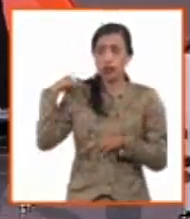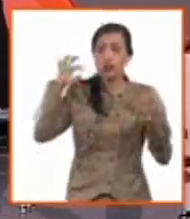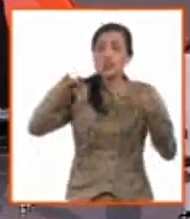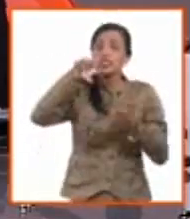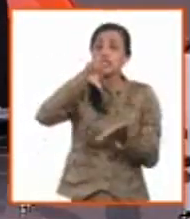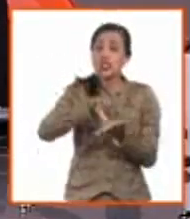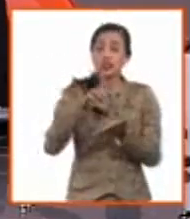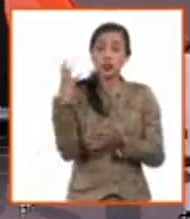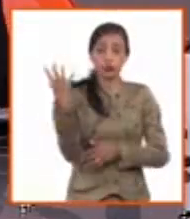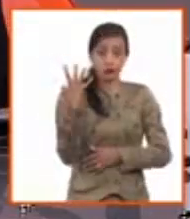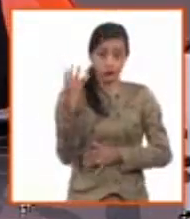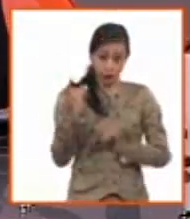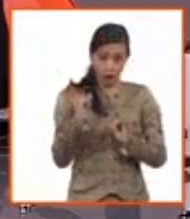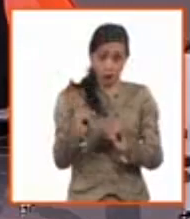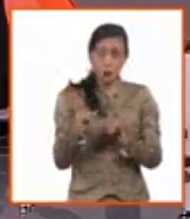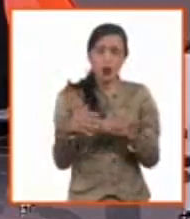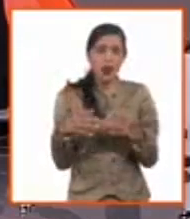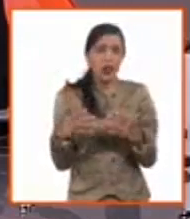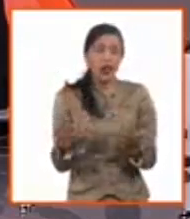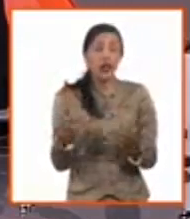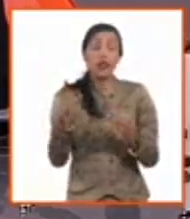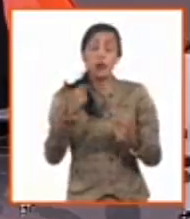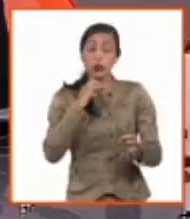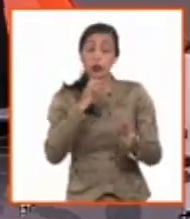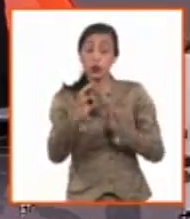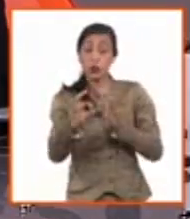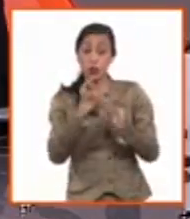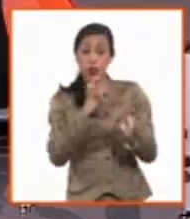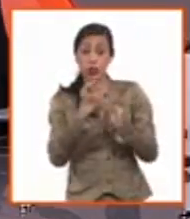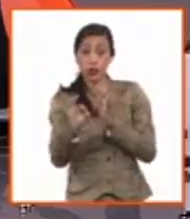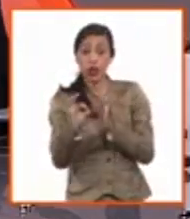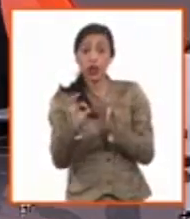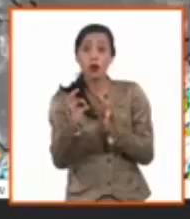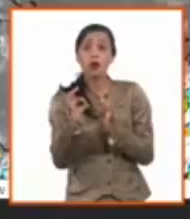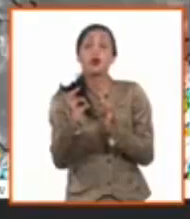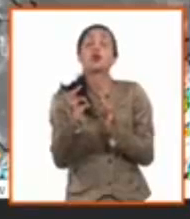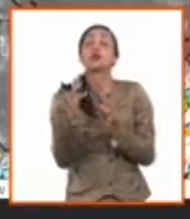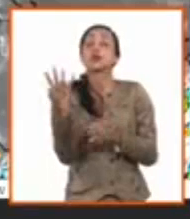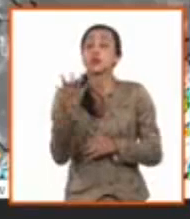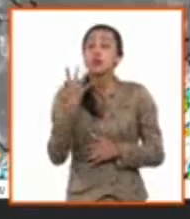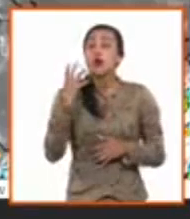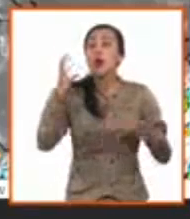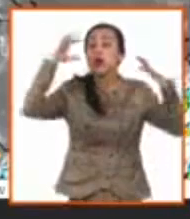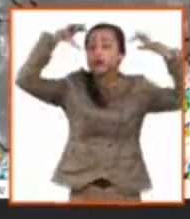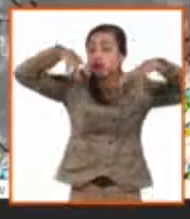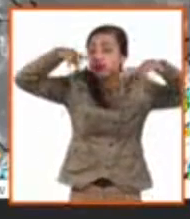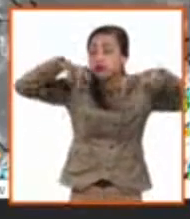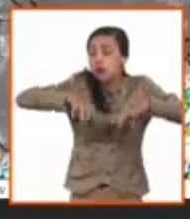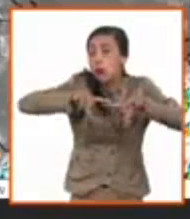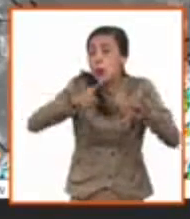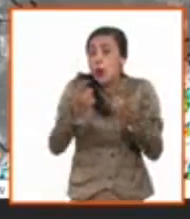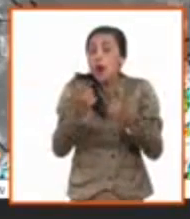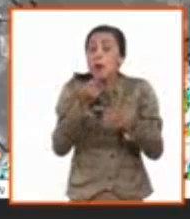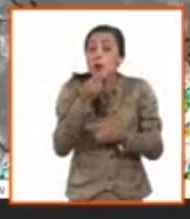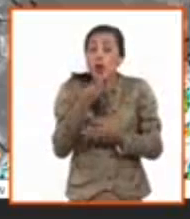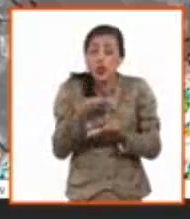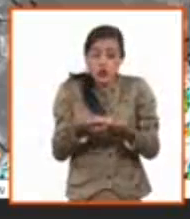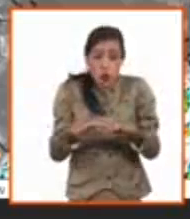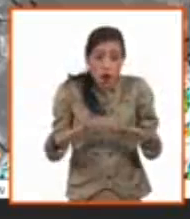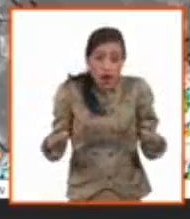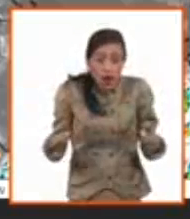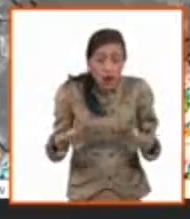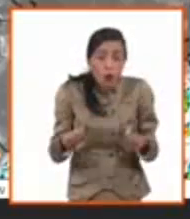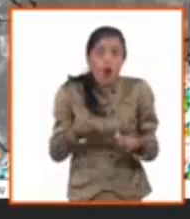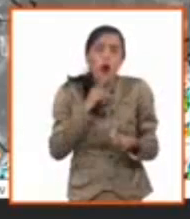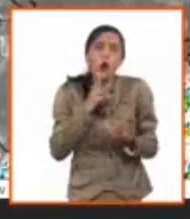el centro de pronósticos alerta que se debe prestar atención a la situación hidrometeorológica debido a la saturación de los suelos